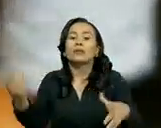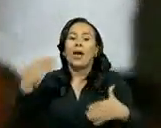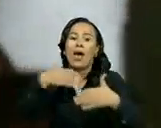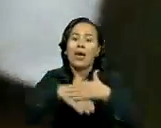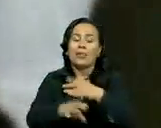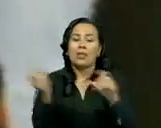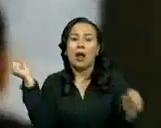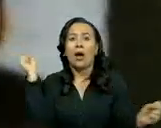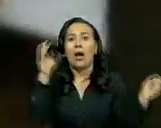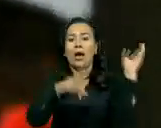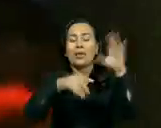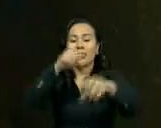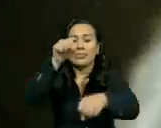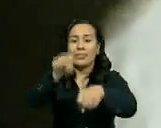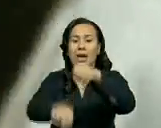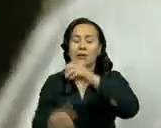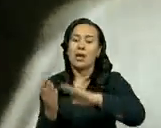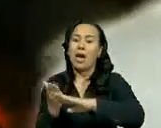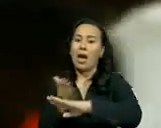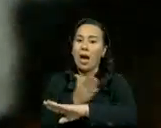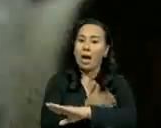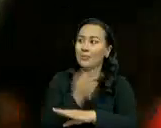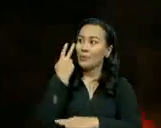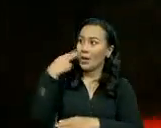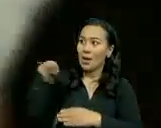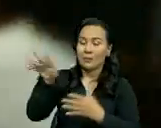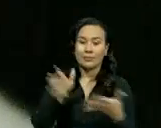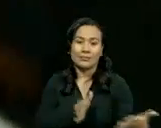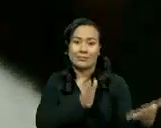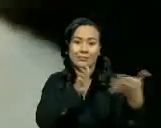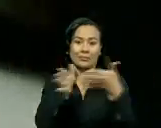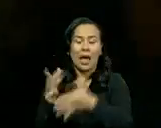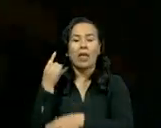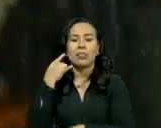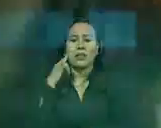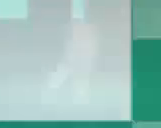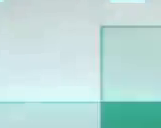al sepelio de la pequeña, informó Charlie Pisa.